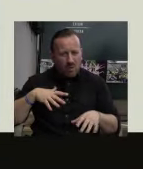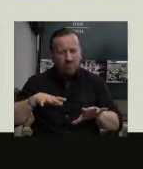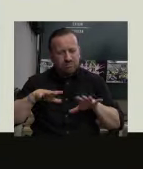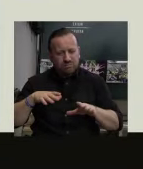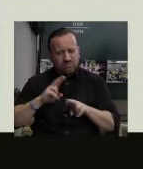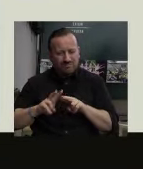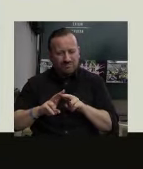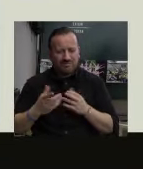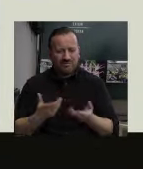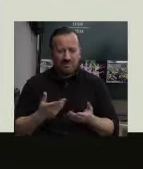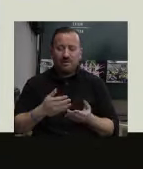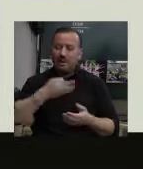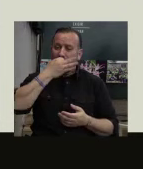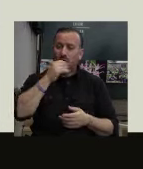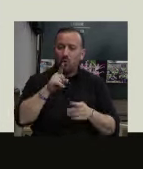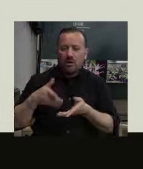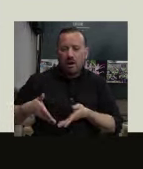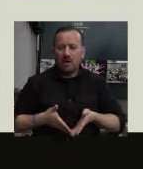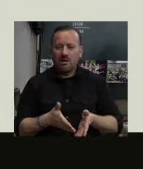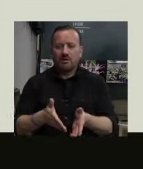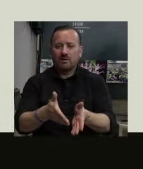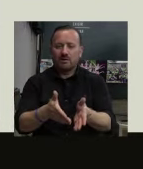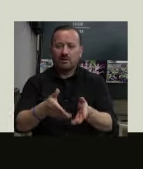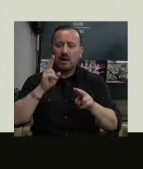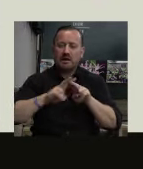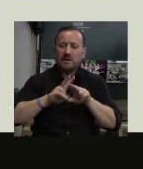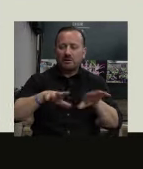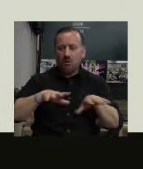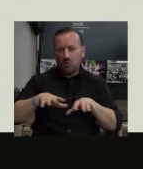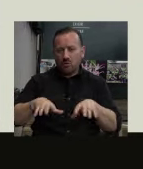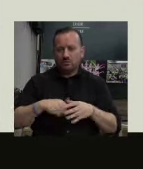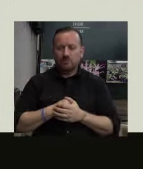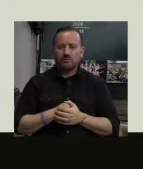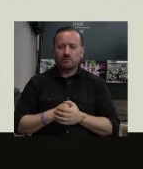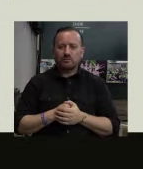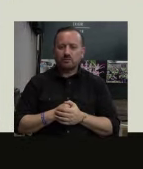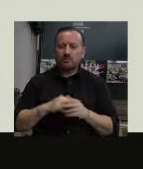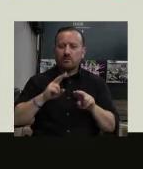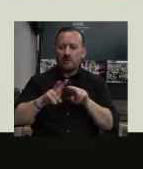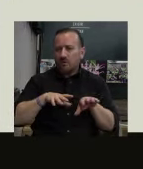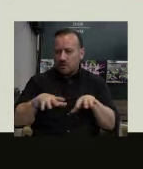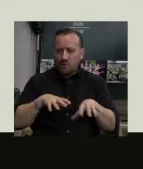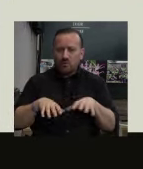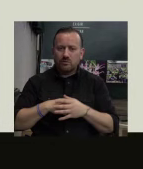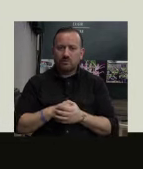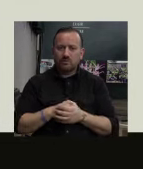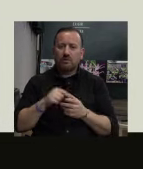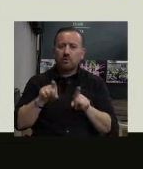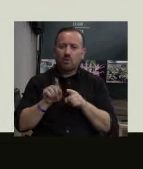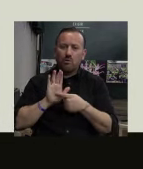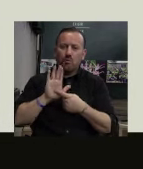rigor definir un camino hacer cosas hacer cosas